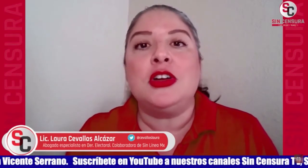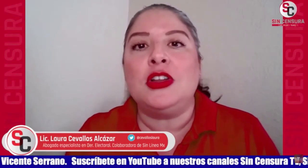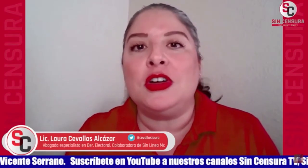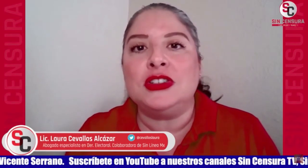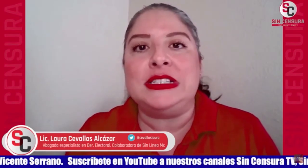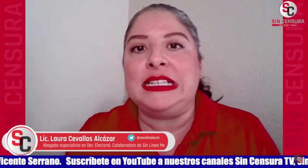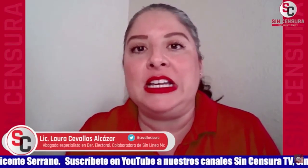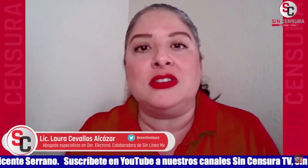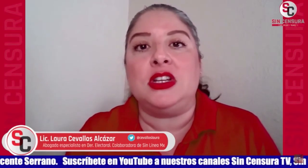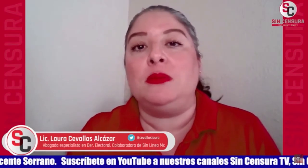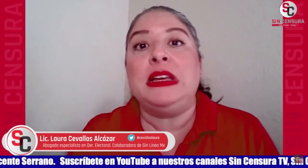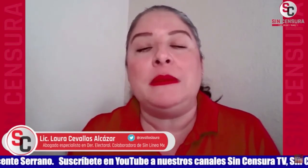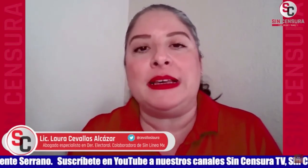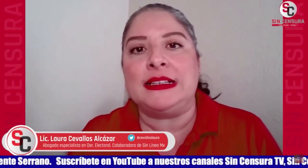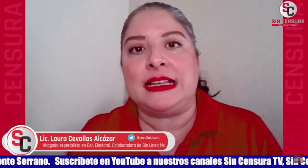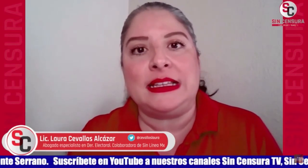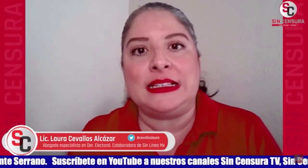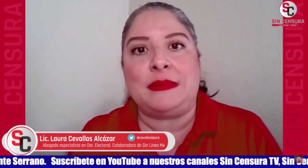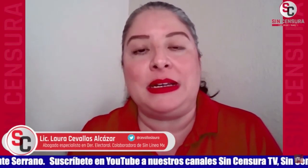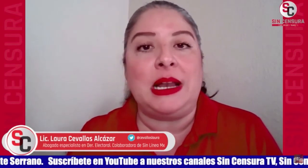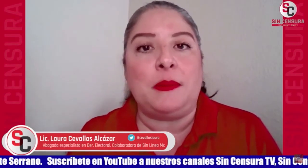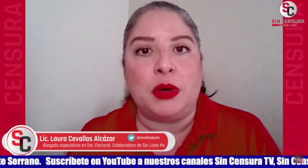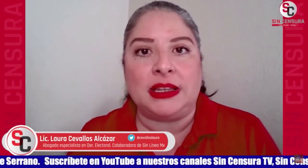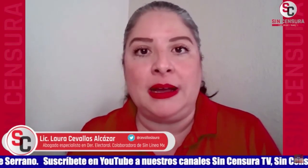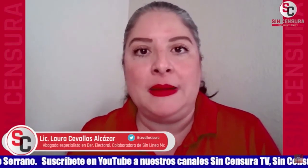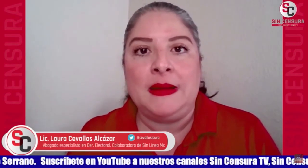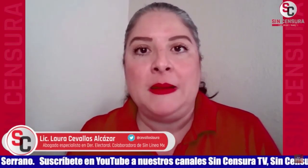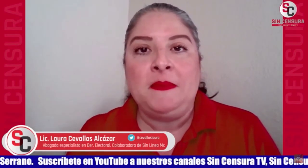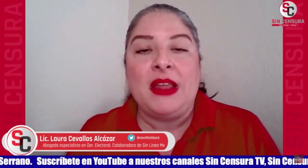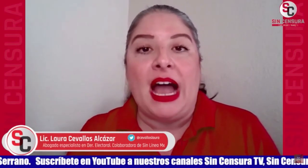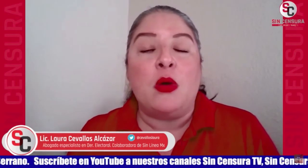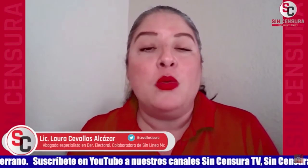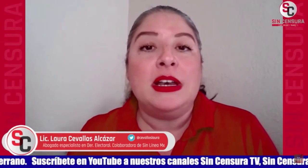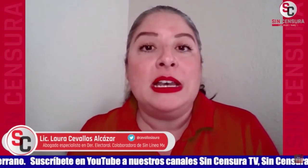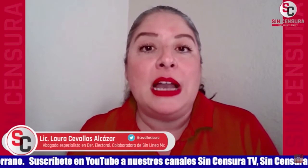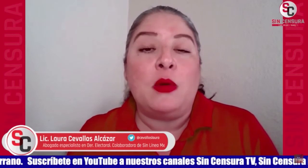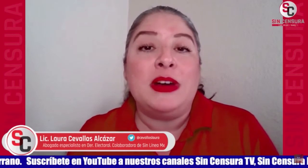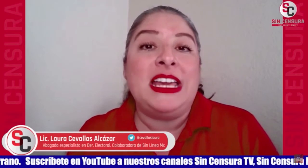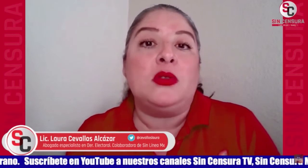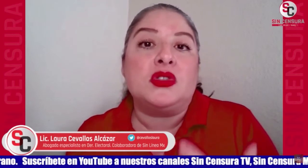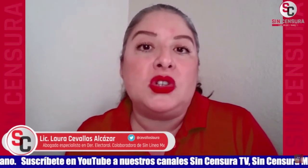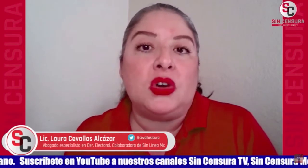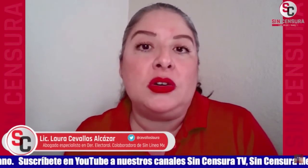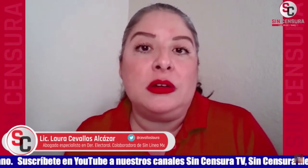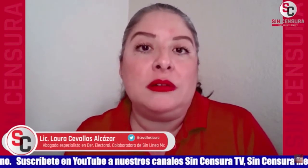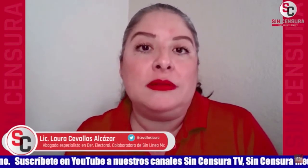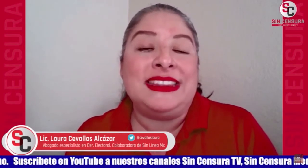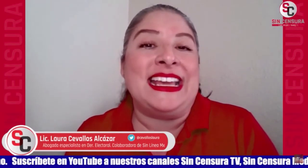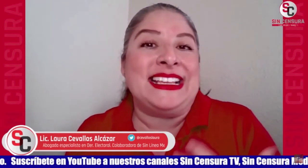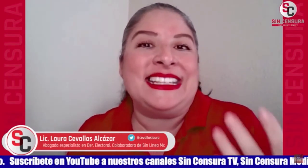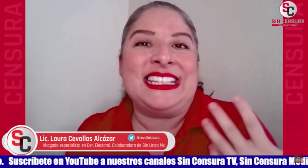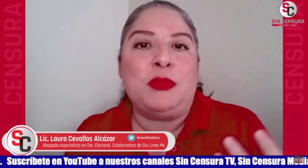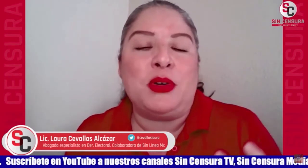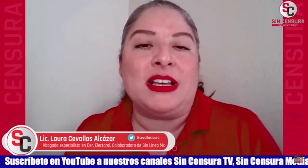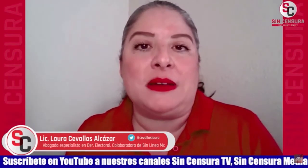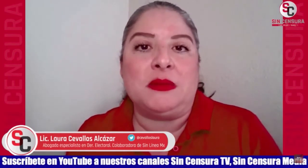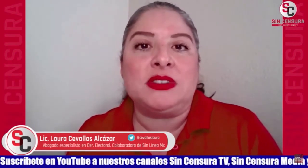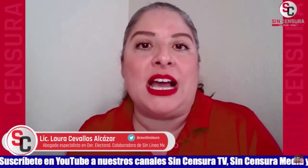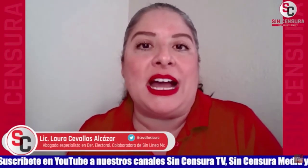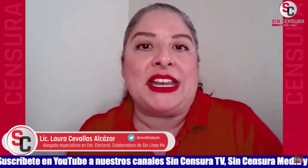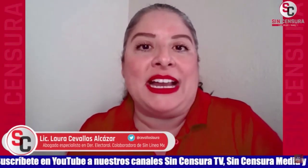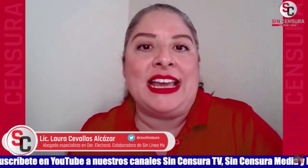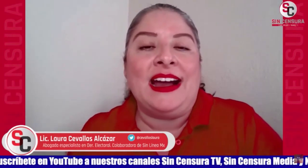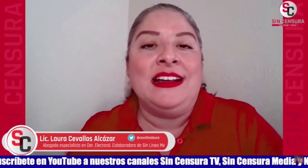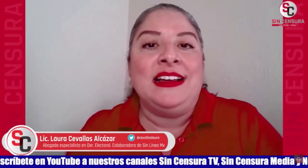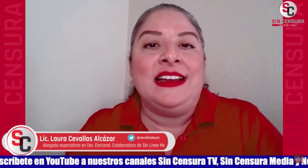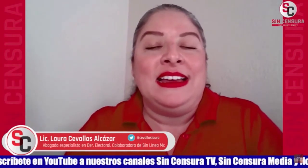no solo 2 ni 5, sino 1000 veces antes de abrirle la puerta a una incursión de este tipo que sabemos